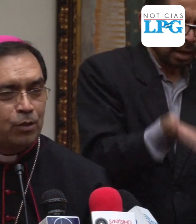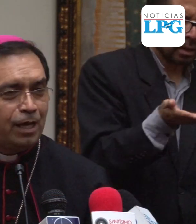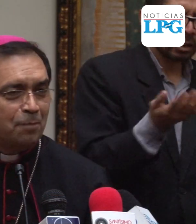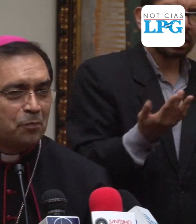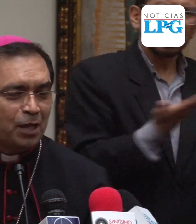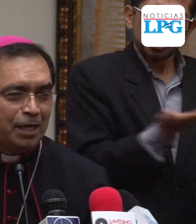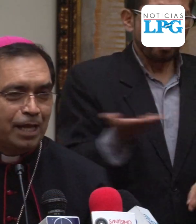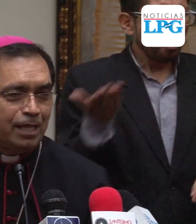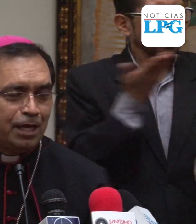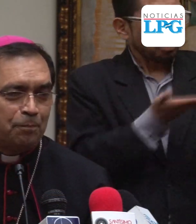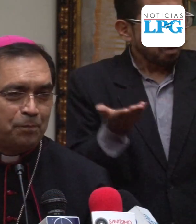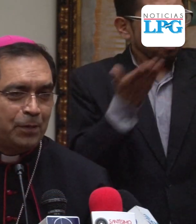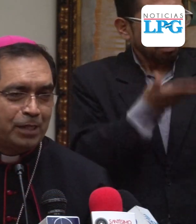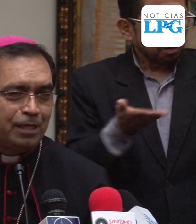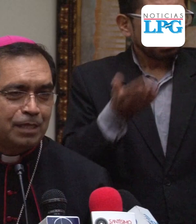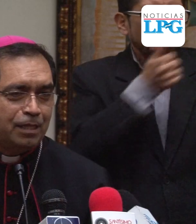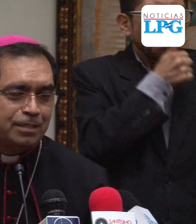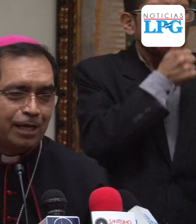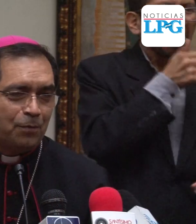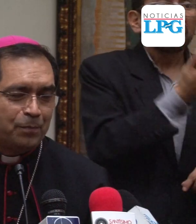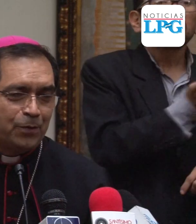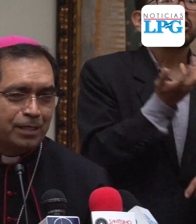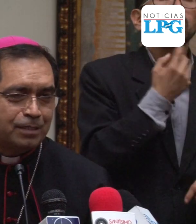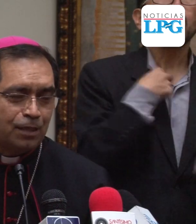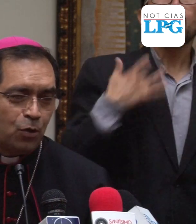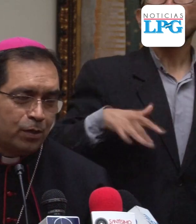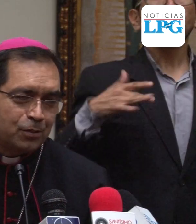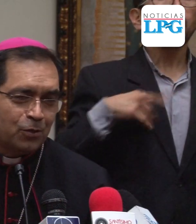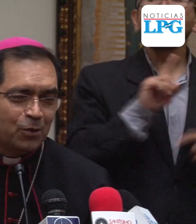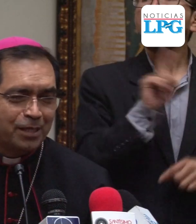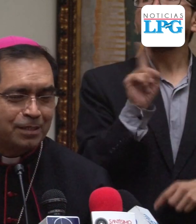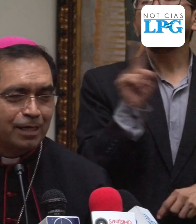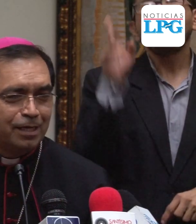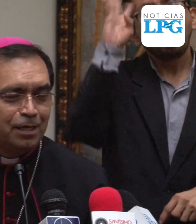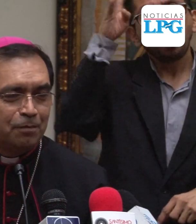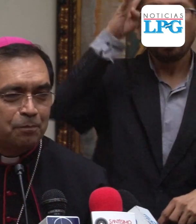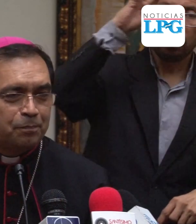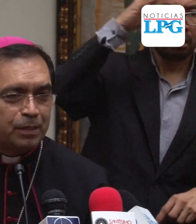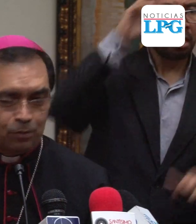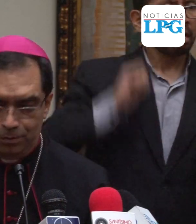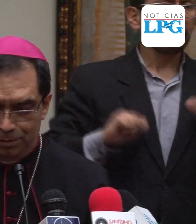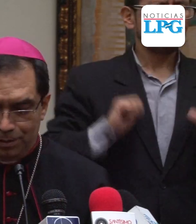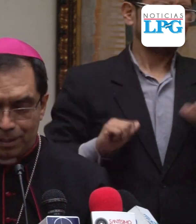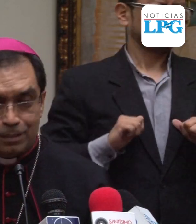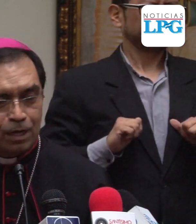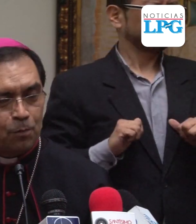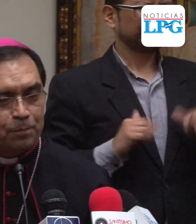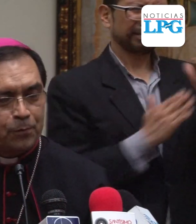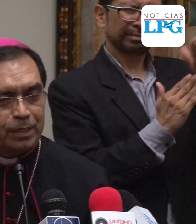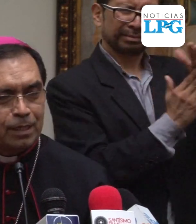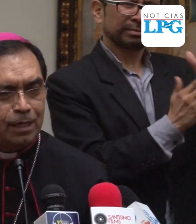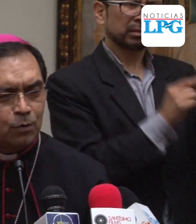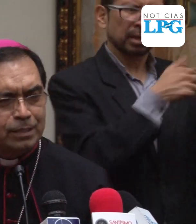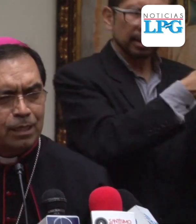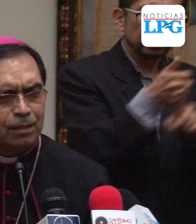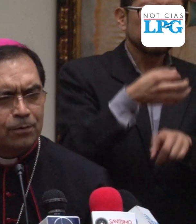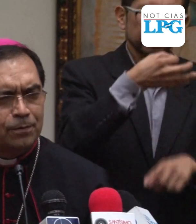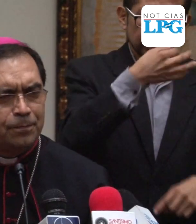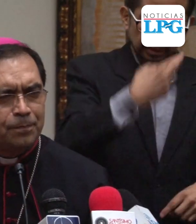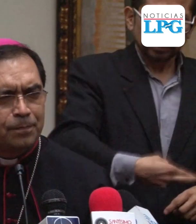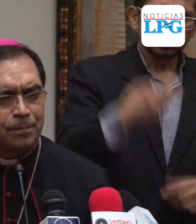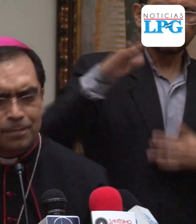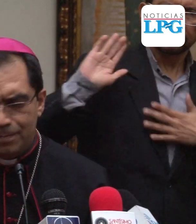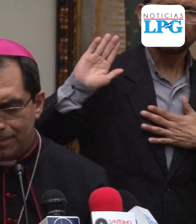Sin que lo digan, porque nadie que privatiza dice que va a privatizar. No, eso no lo dice. Pero que se comprometan a no